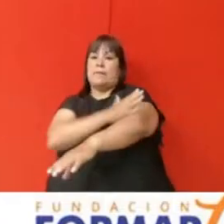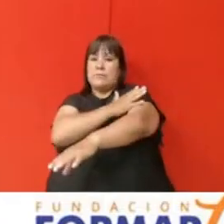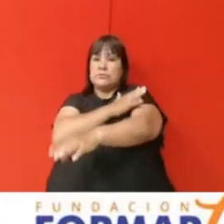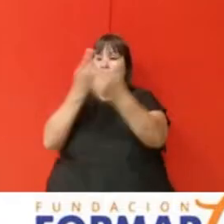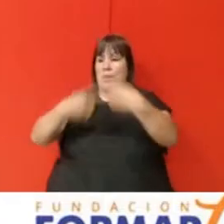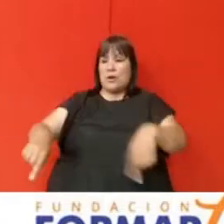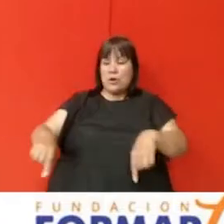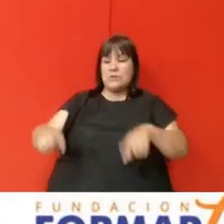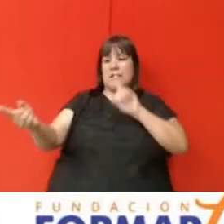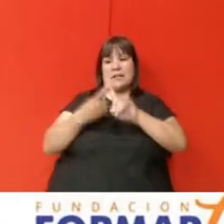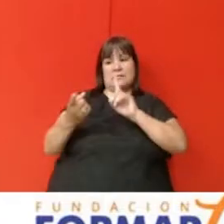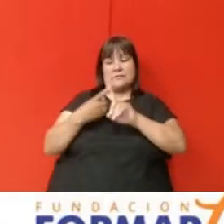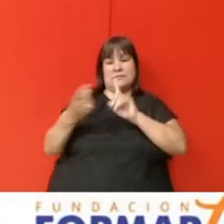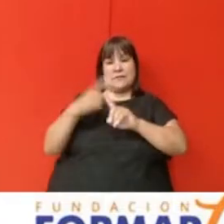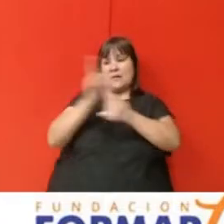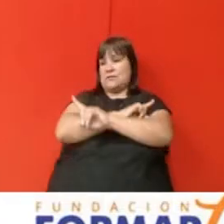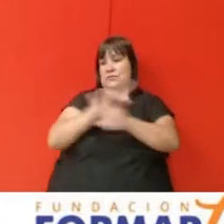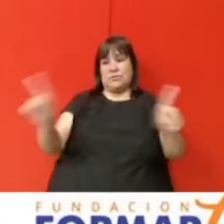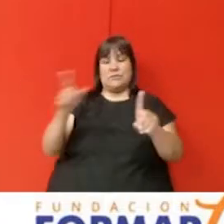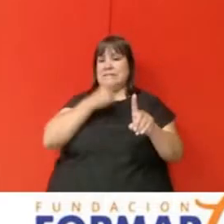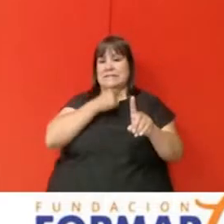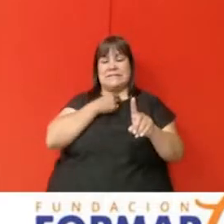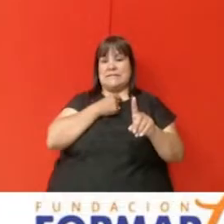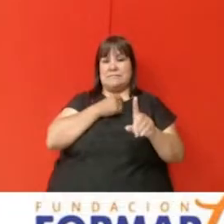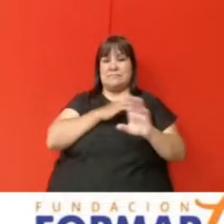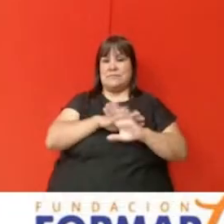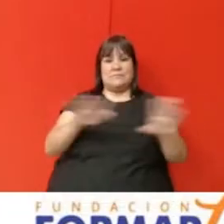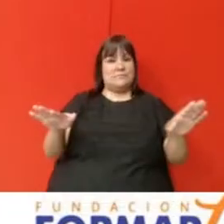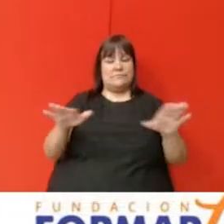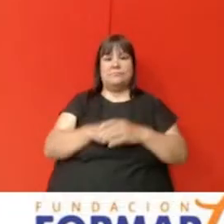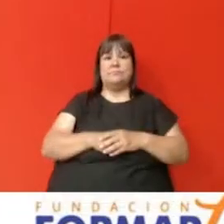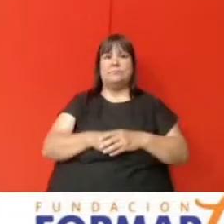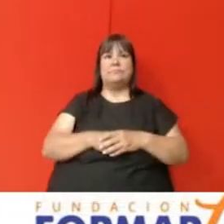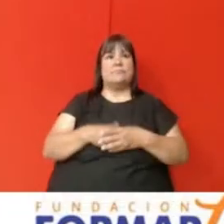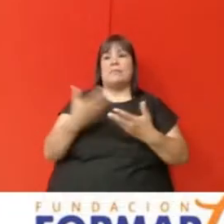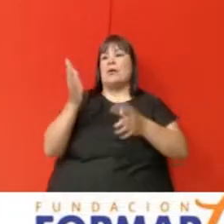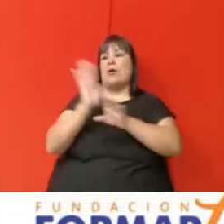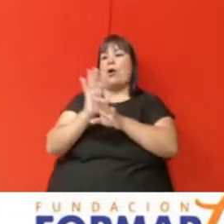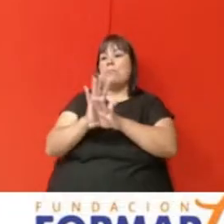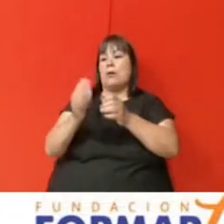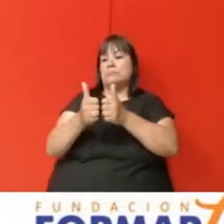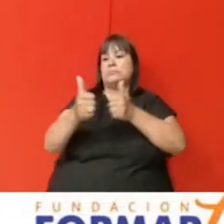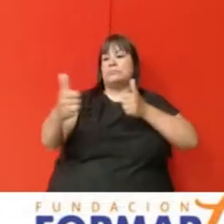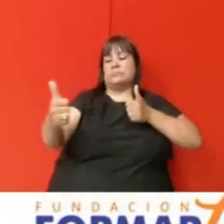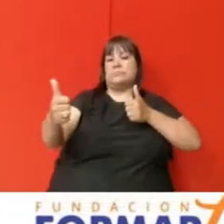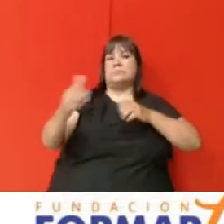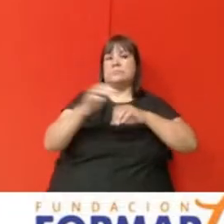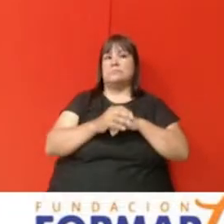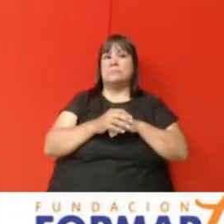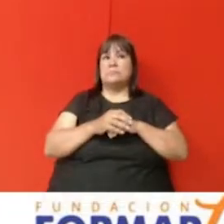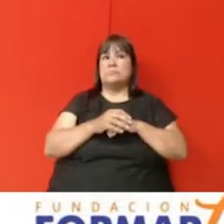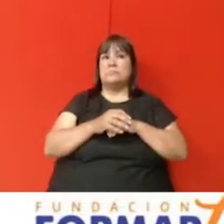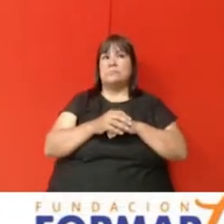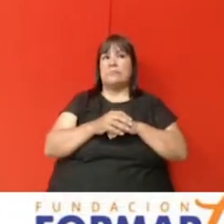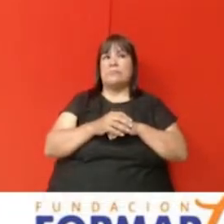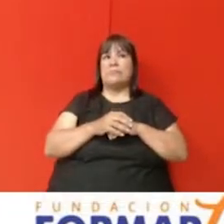necesita la persona de religarse o ligarse con algún ser superior. Yo ahí no me quiero